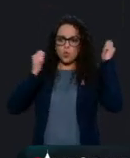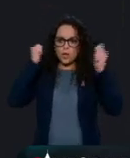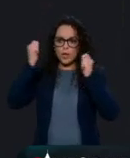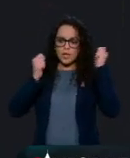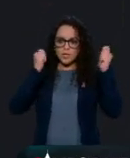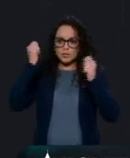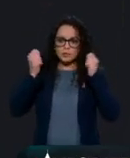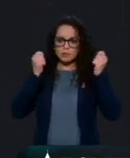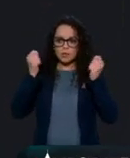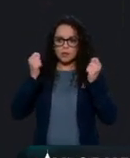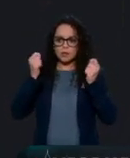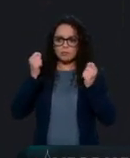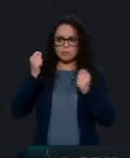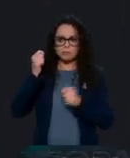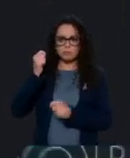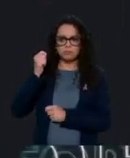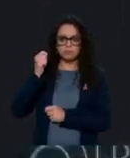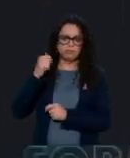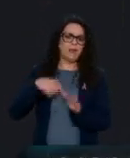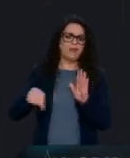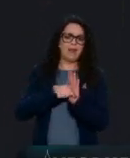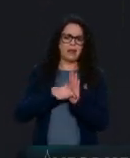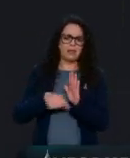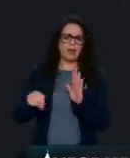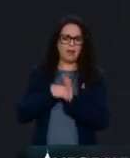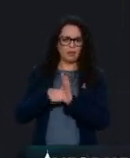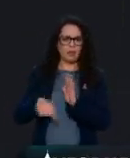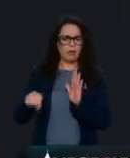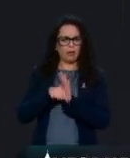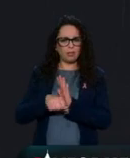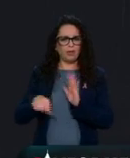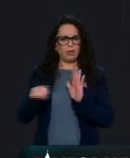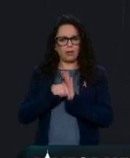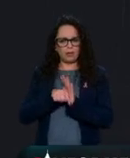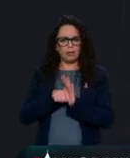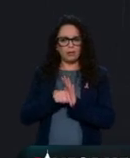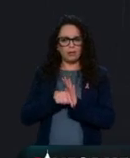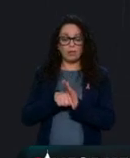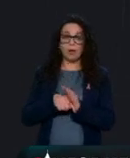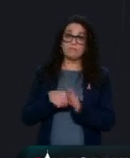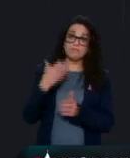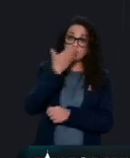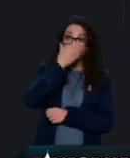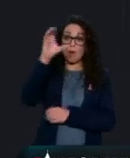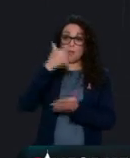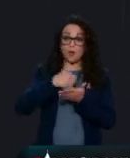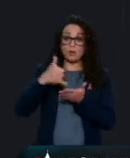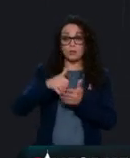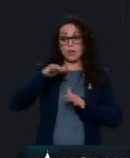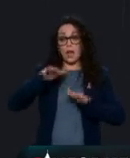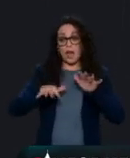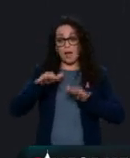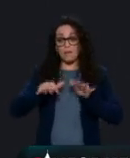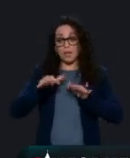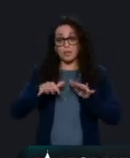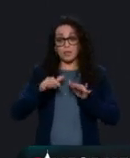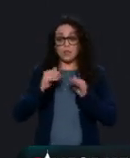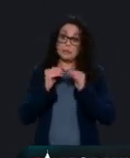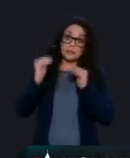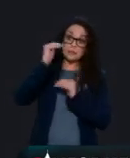servicios, arrojan un saldo negativo. Las actividades primarias, con excepción de la agricultura, que a veces está en números rojos, a veces está en números